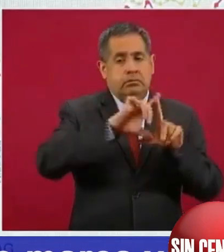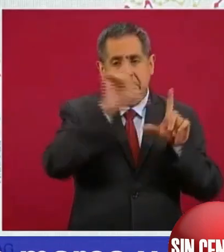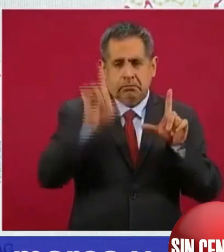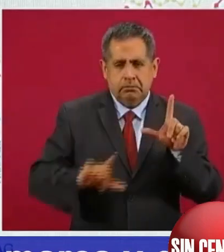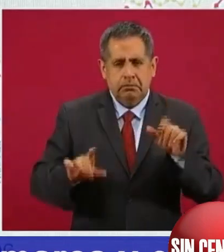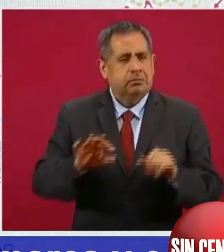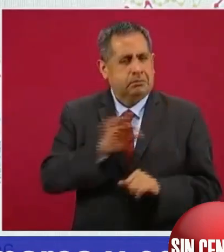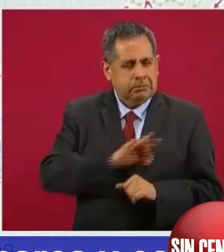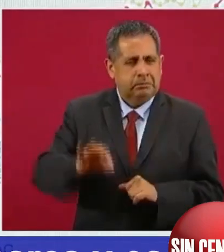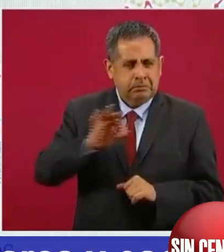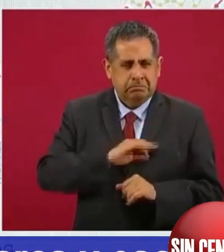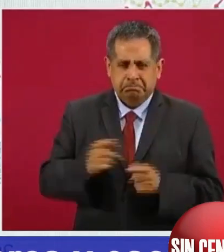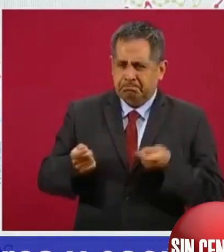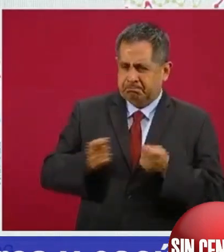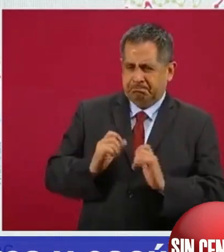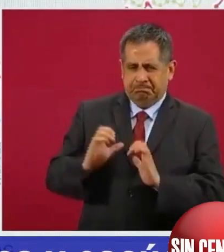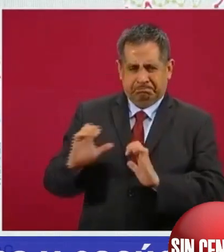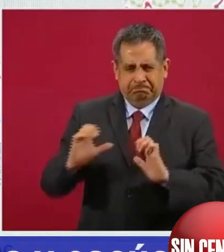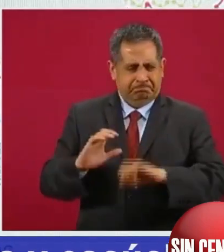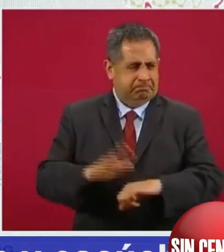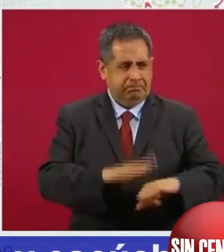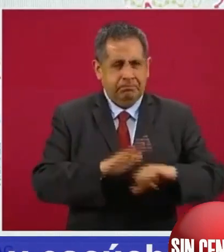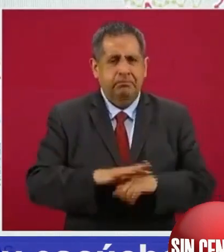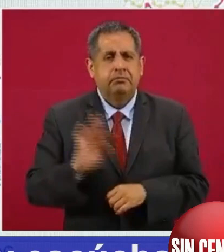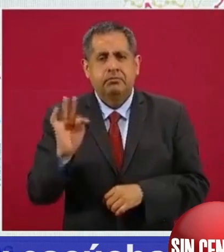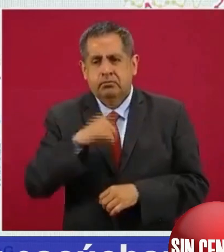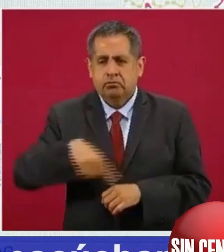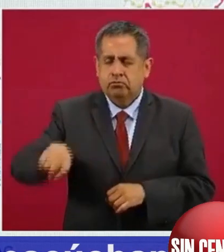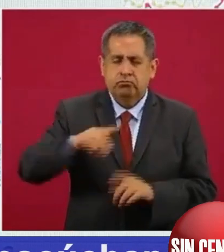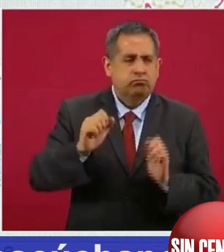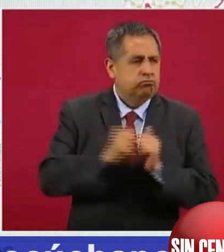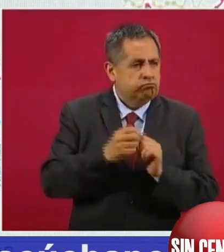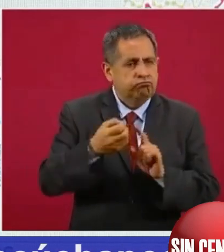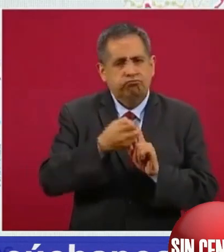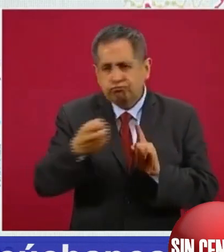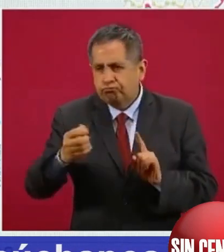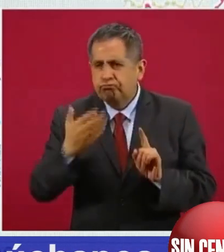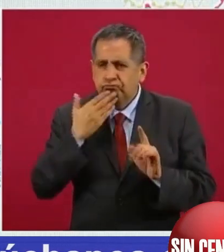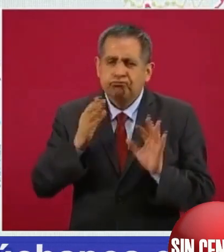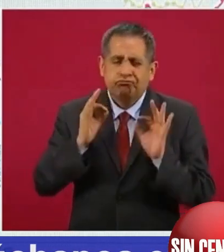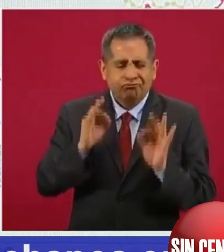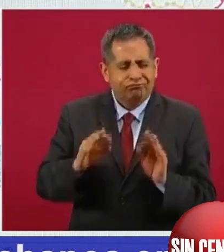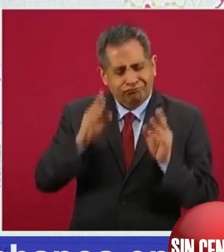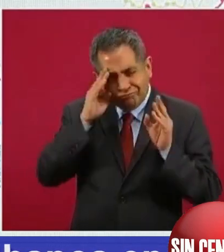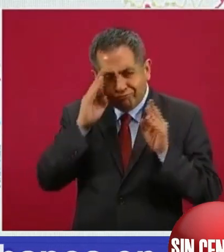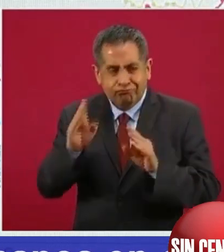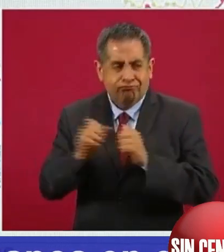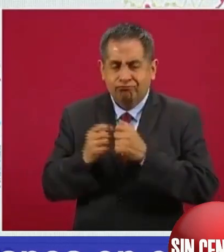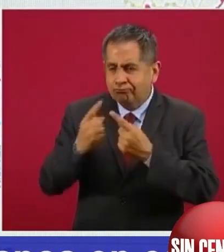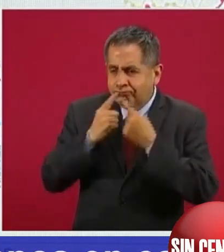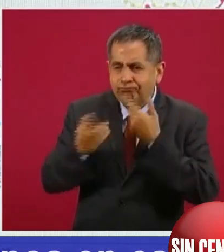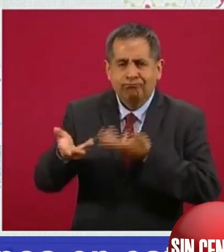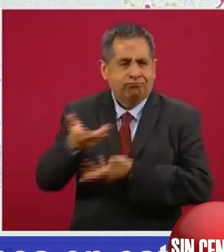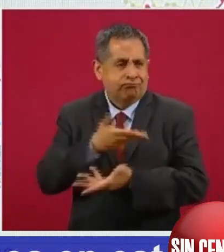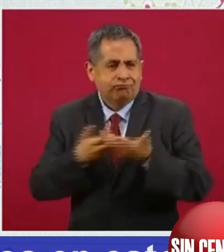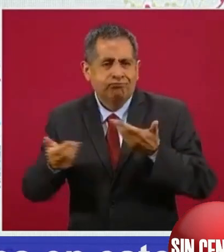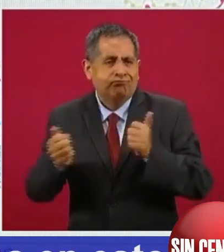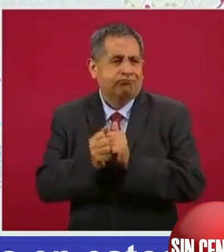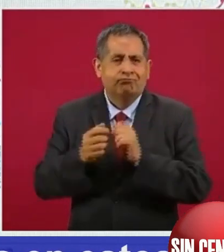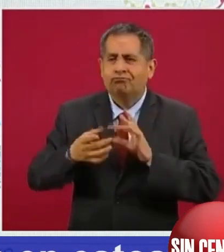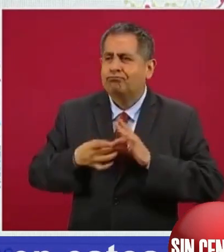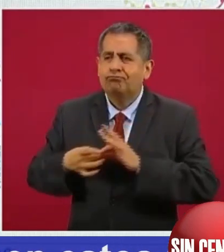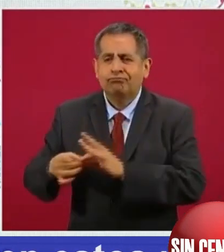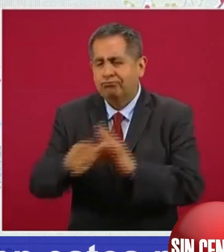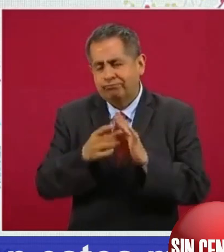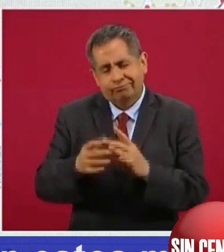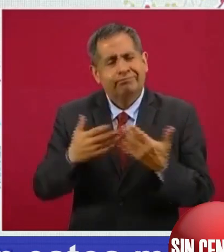puede lograr éxito en el control epidémico cuando se hace de una manera dedicada, con diálogo, con colaboración de la sociedad,